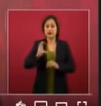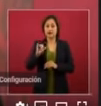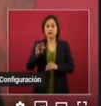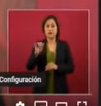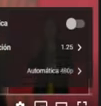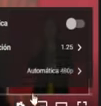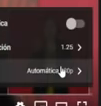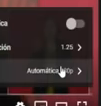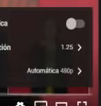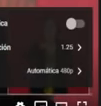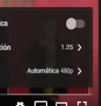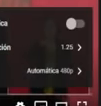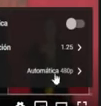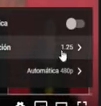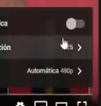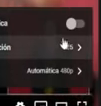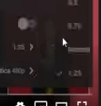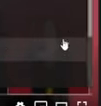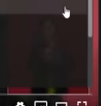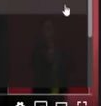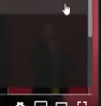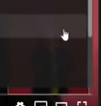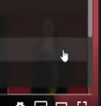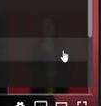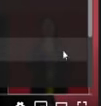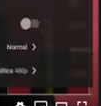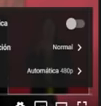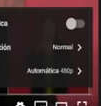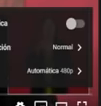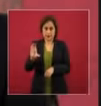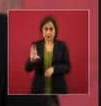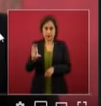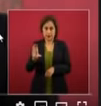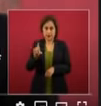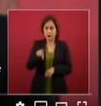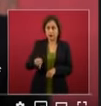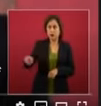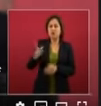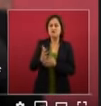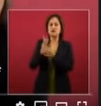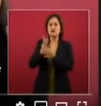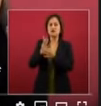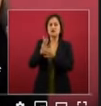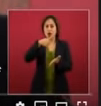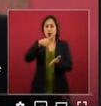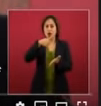Washington, y di la instrucción al secretario de Relaciones Exteriores